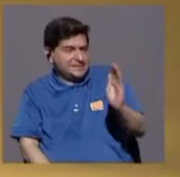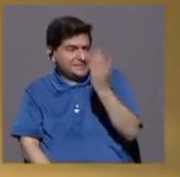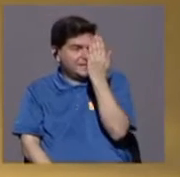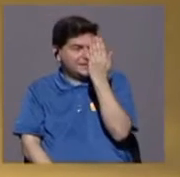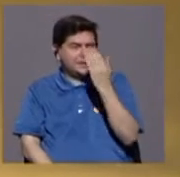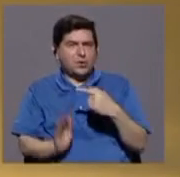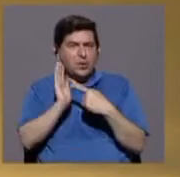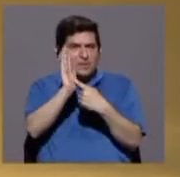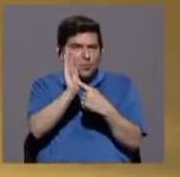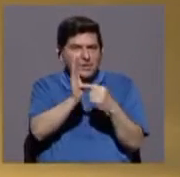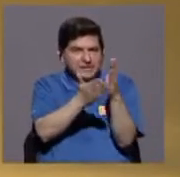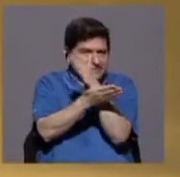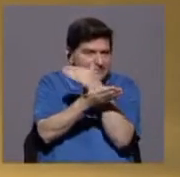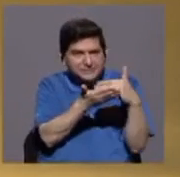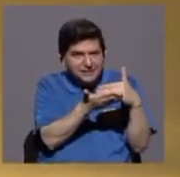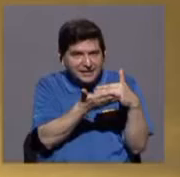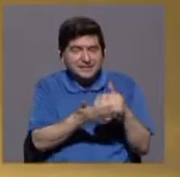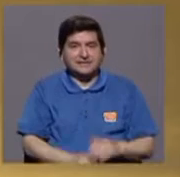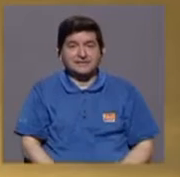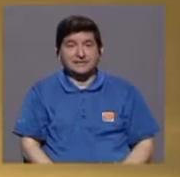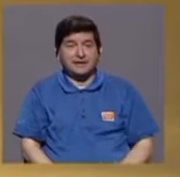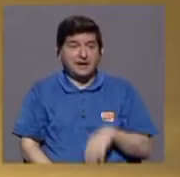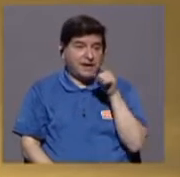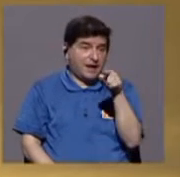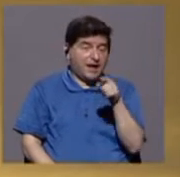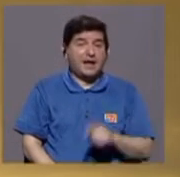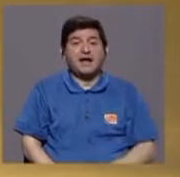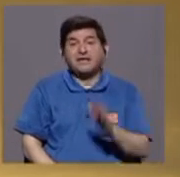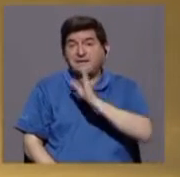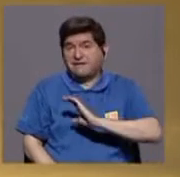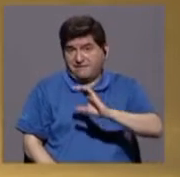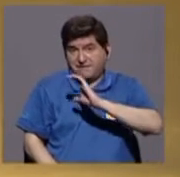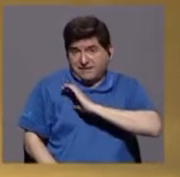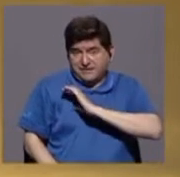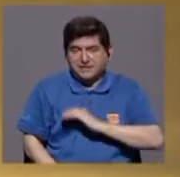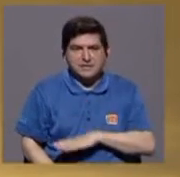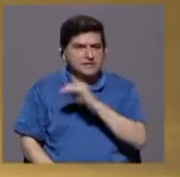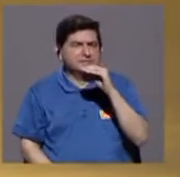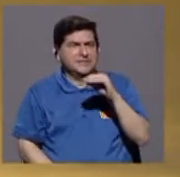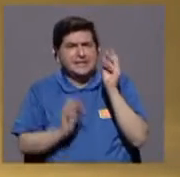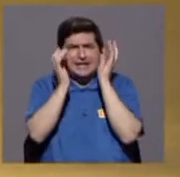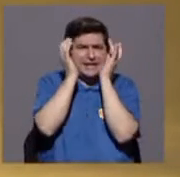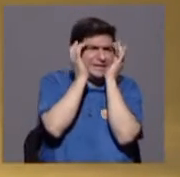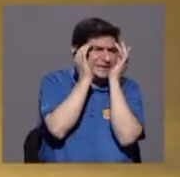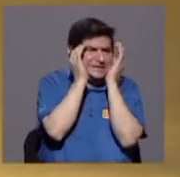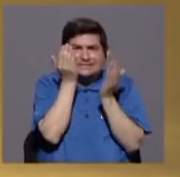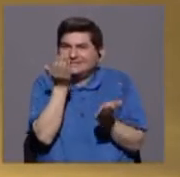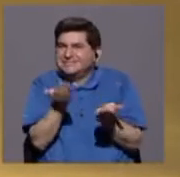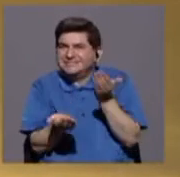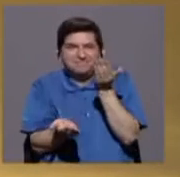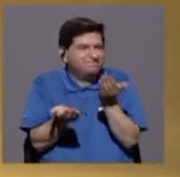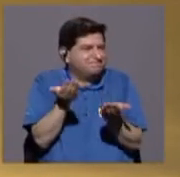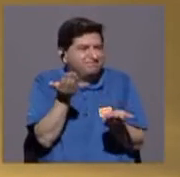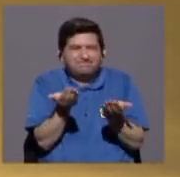manera fraccionaria, porque el espejo capta los rasgos y la angustia no